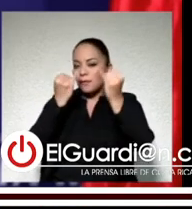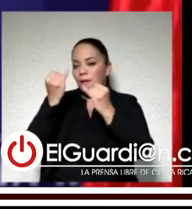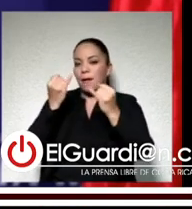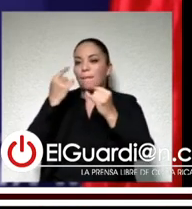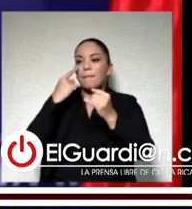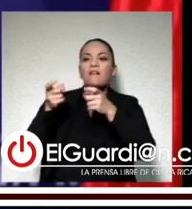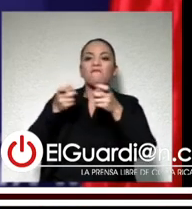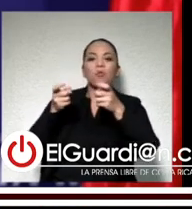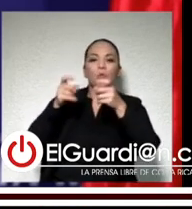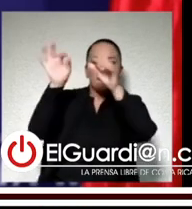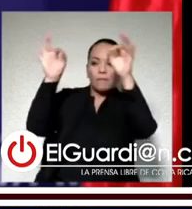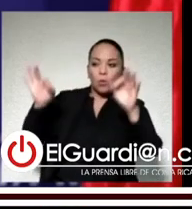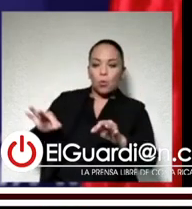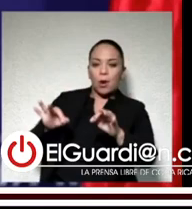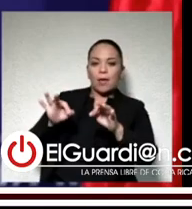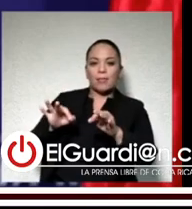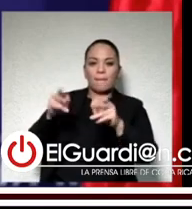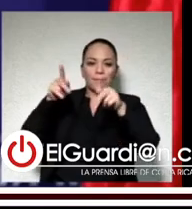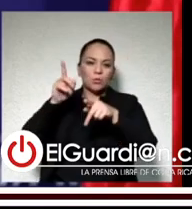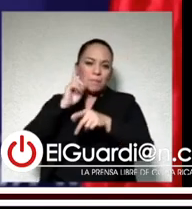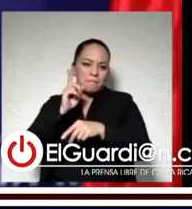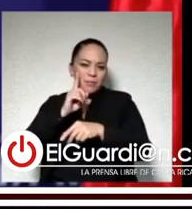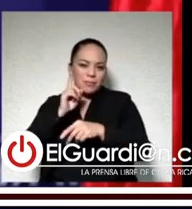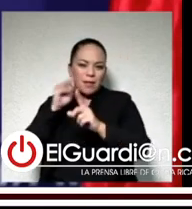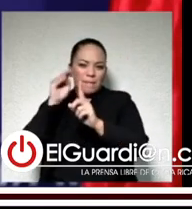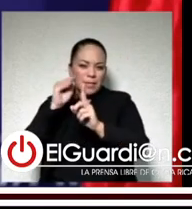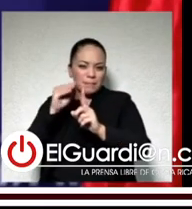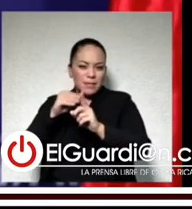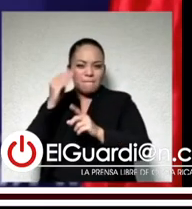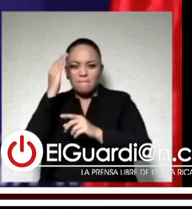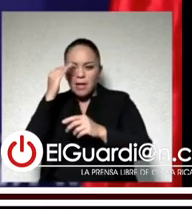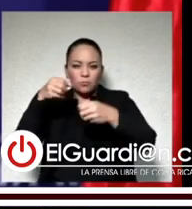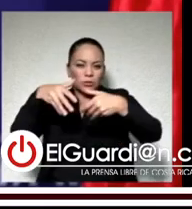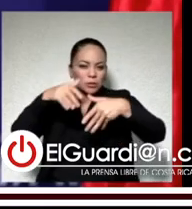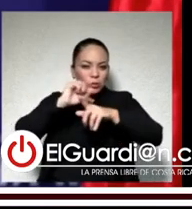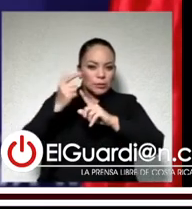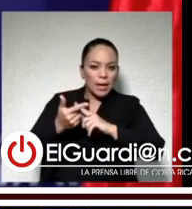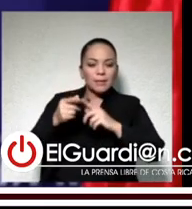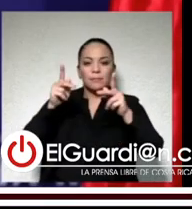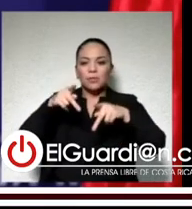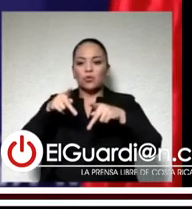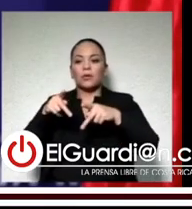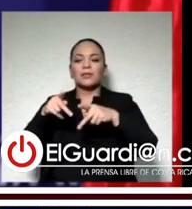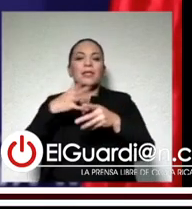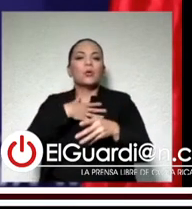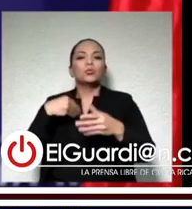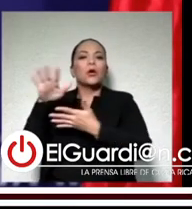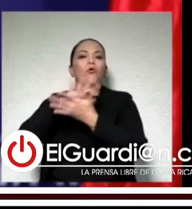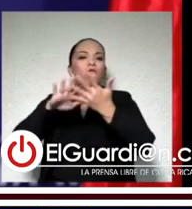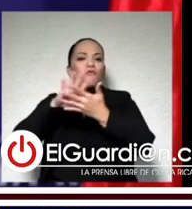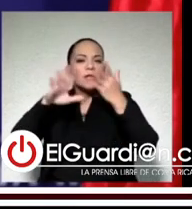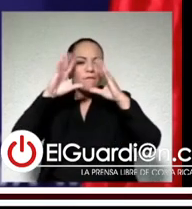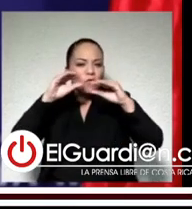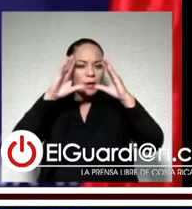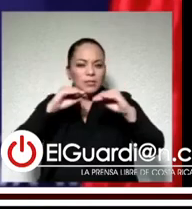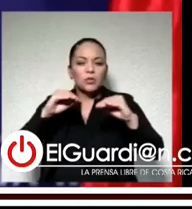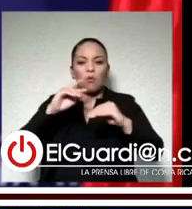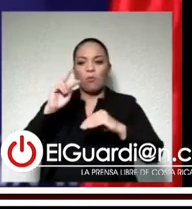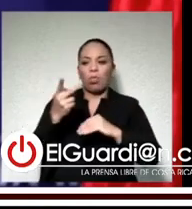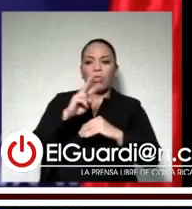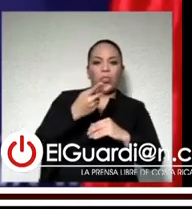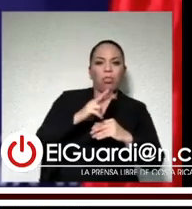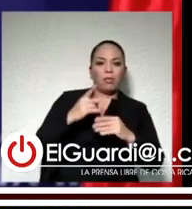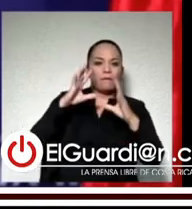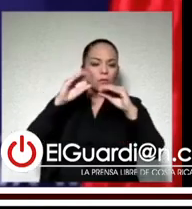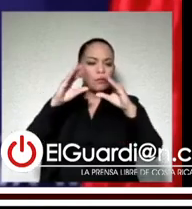la figura de mensajes que buscan distorsionar la información que se trata de tergiversar en muchas